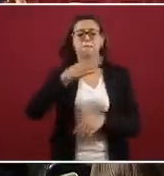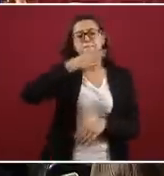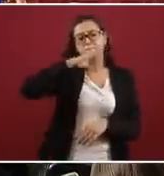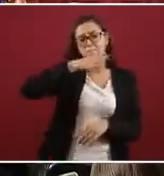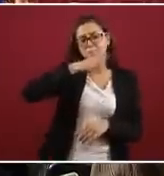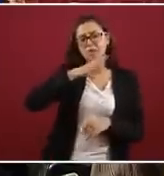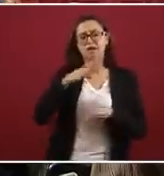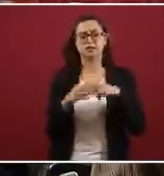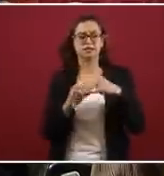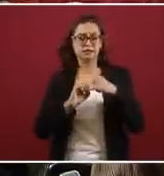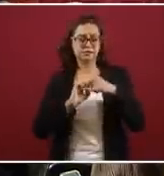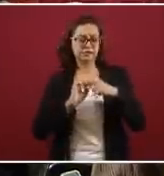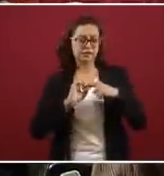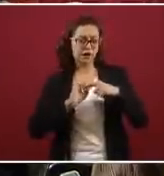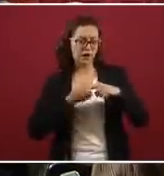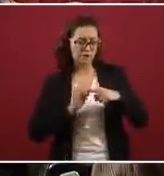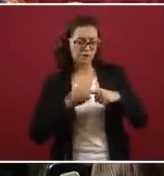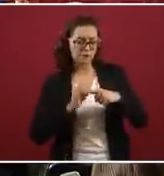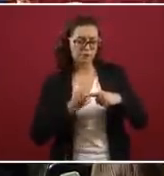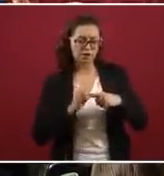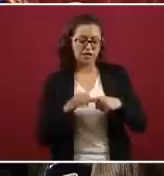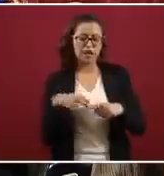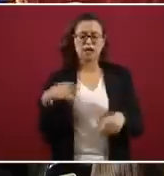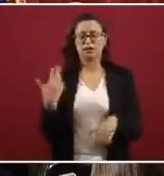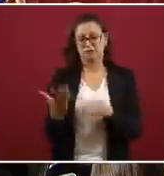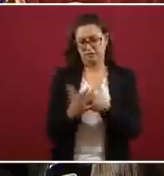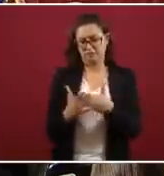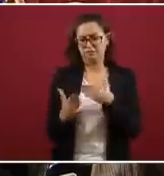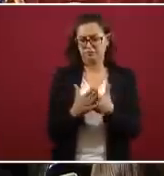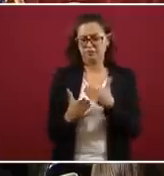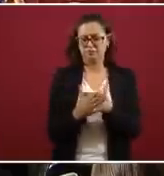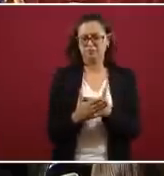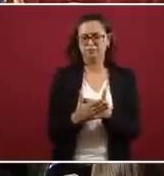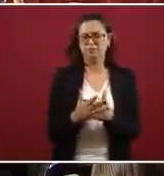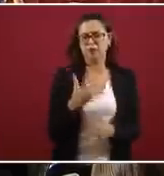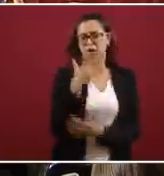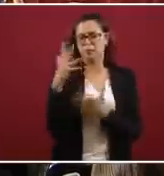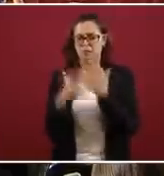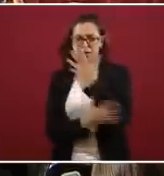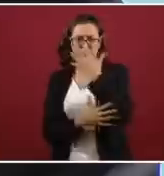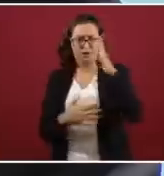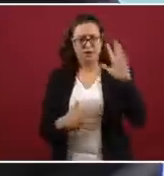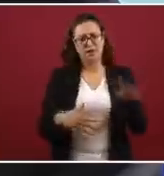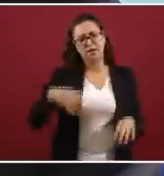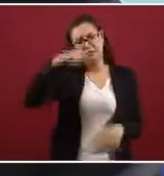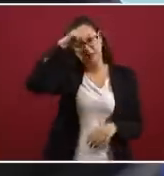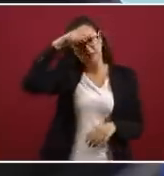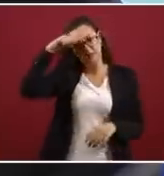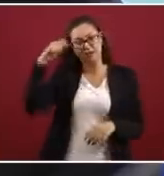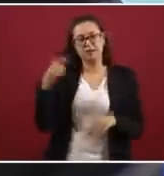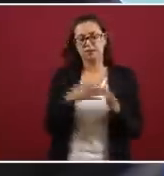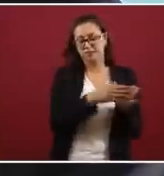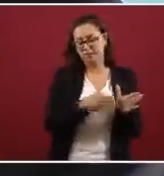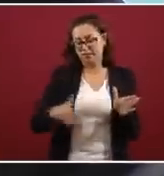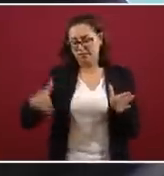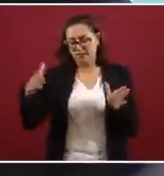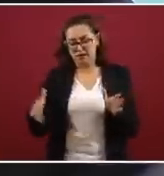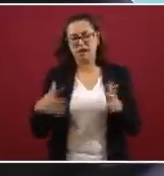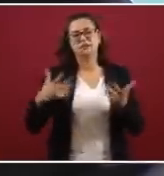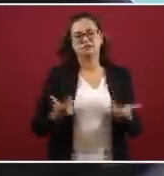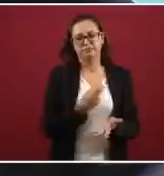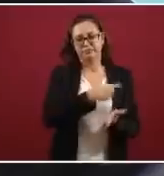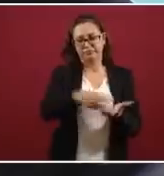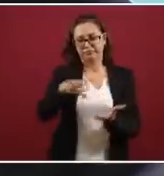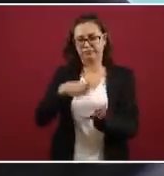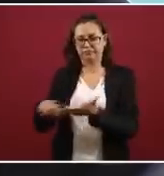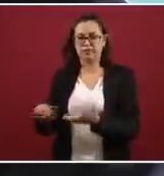que será la cosecha de primavera-verano. Y para mayor detalle, yo le voy a pedir al licenciado Ignacio Valle, que